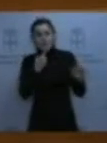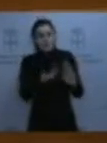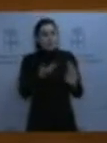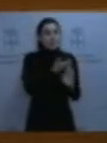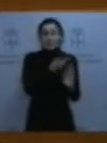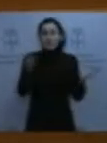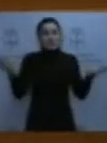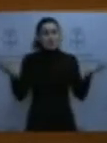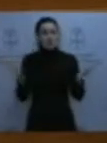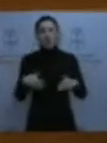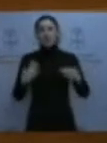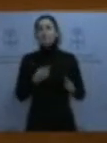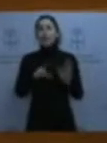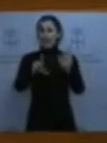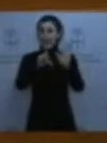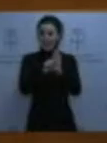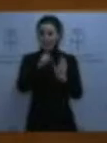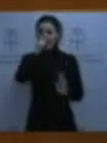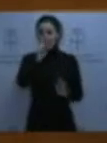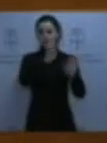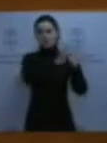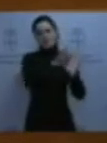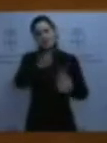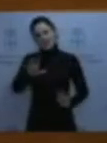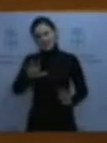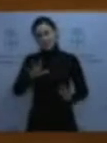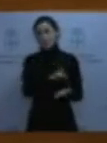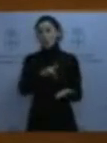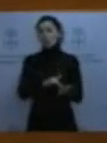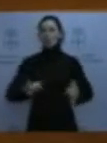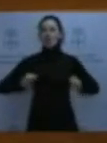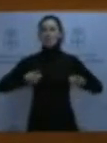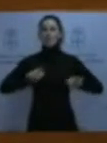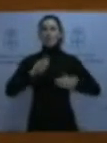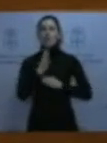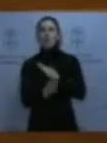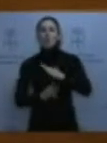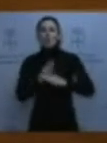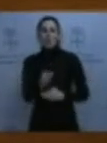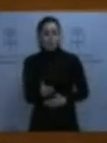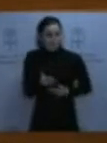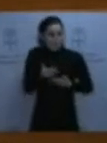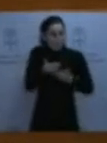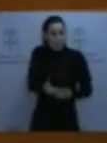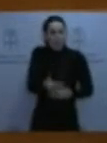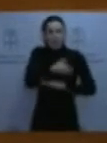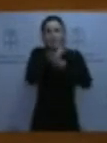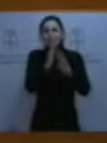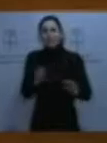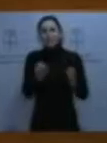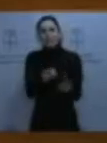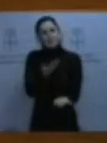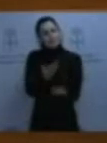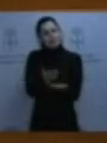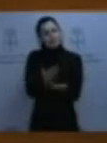Dice la ley, y lo dice desde el año 95, que al inicio de cada periodo de sesiones el Gobierno dará cuenta con la aportación de